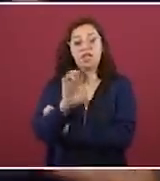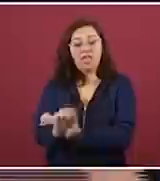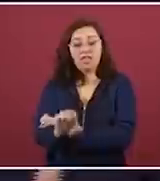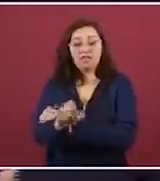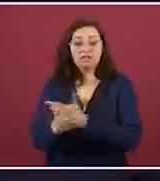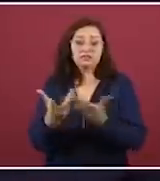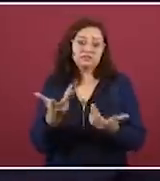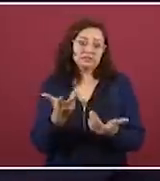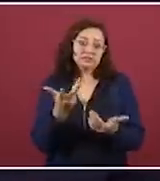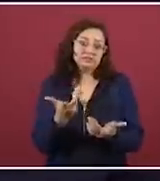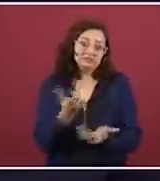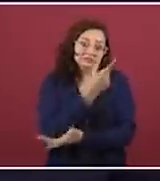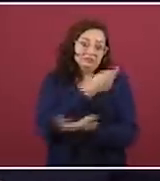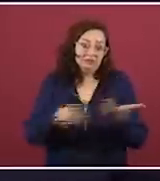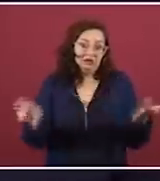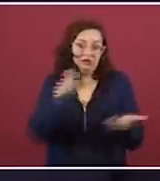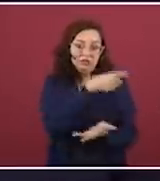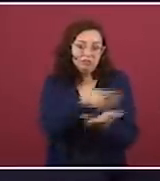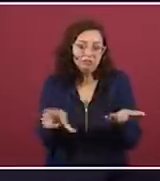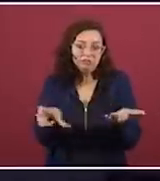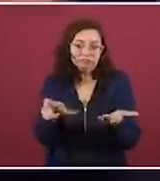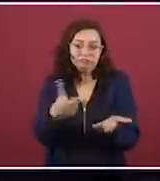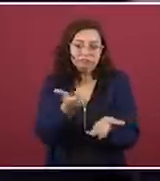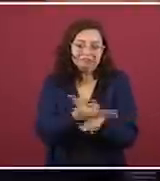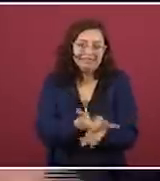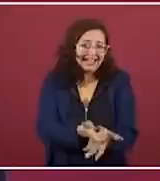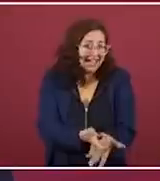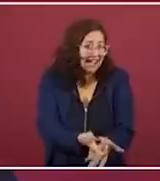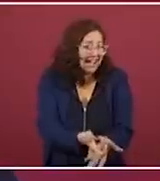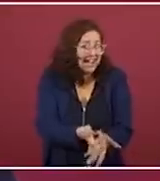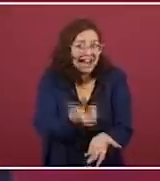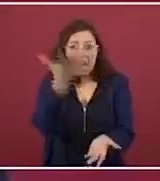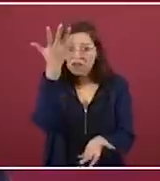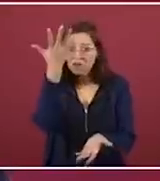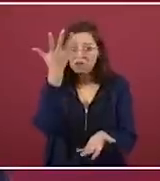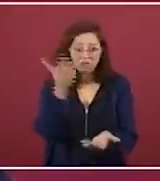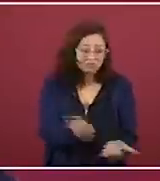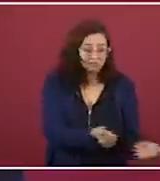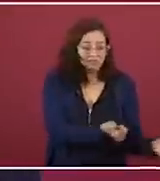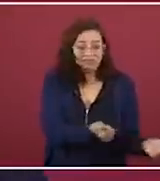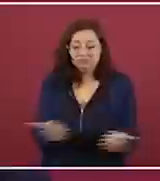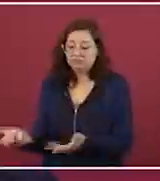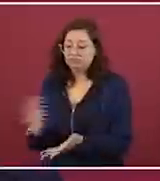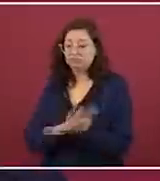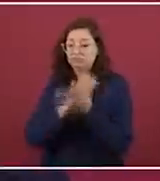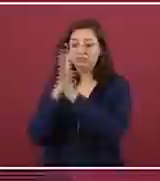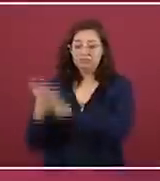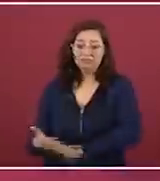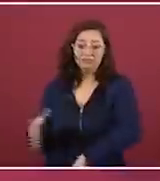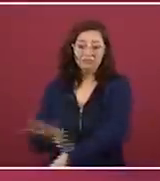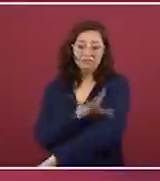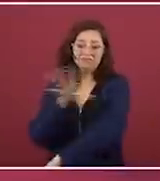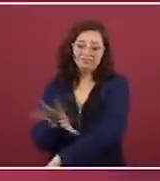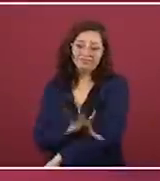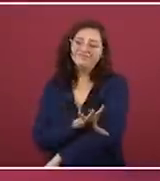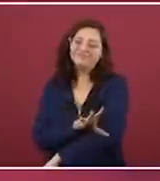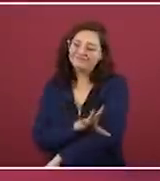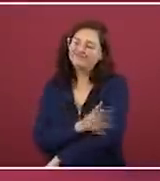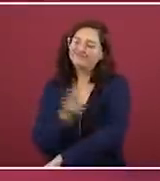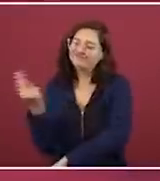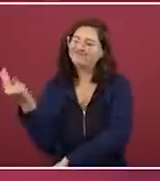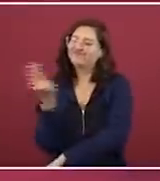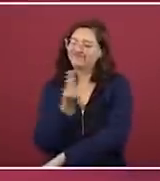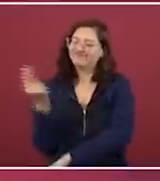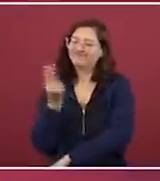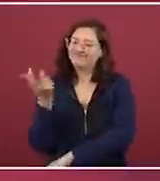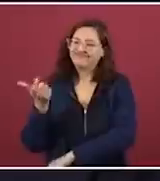se compra la materia prima a precios elevados, pues tiene que aumentarse el precio de la luz